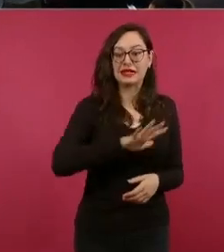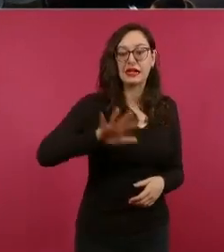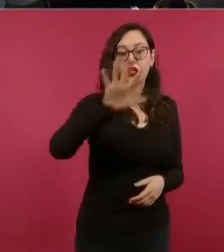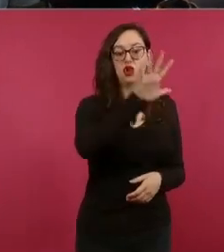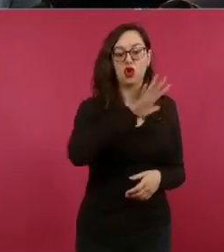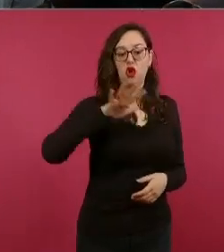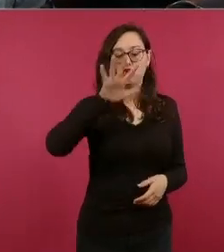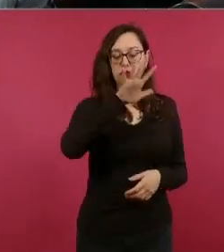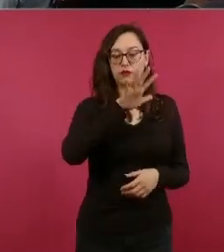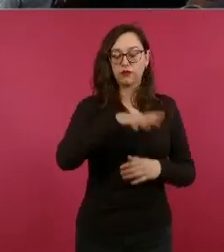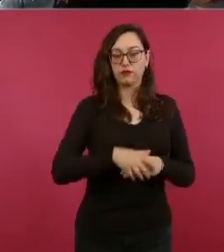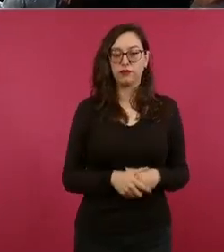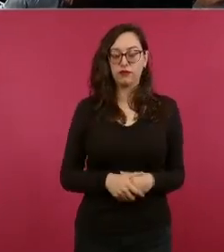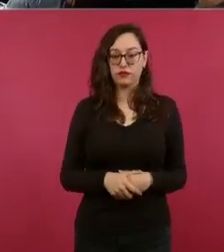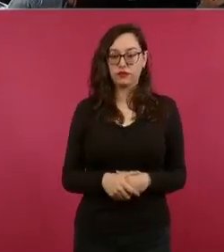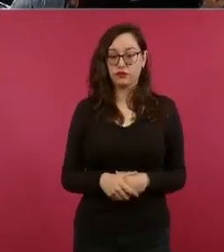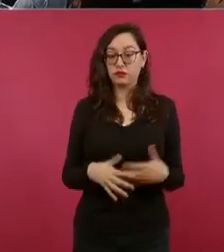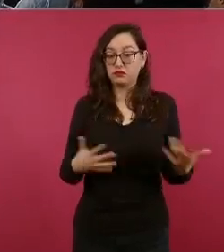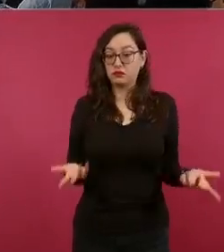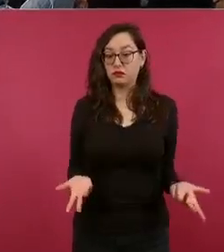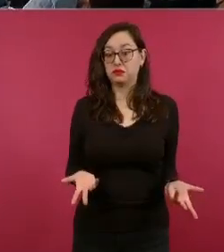así